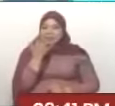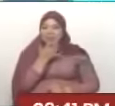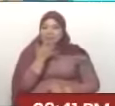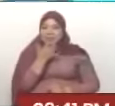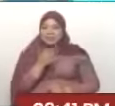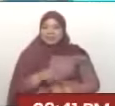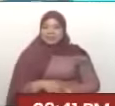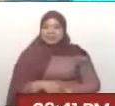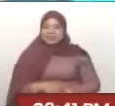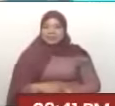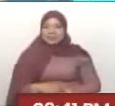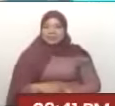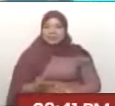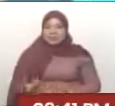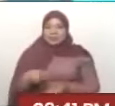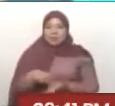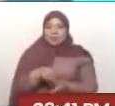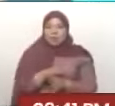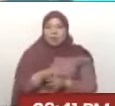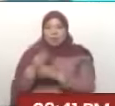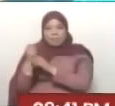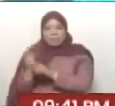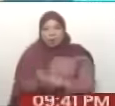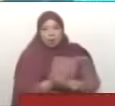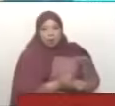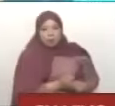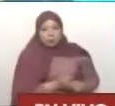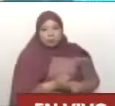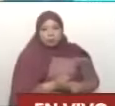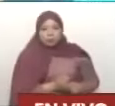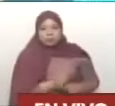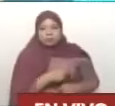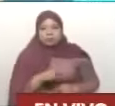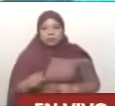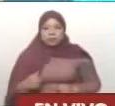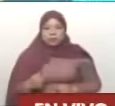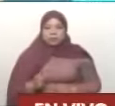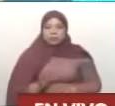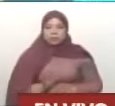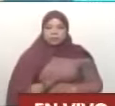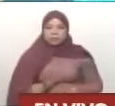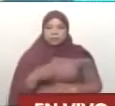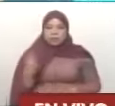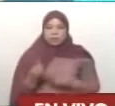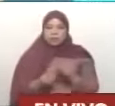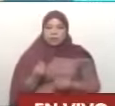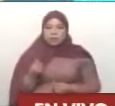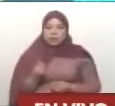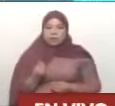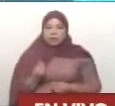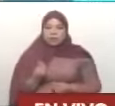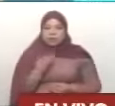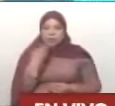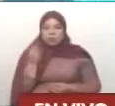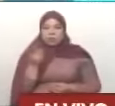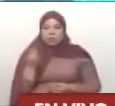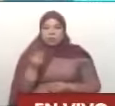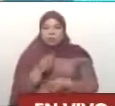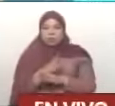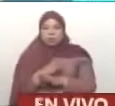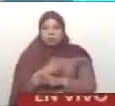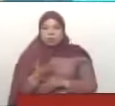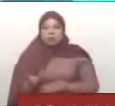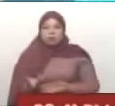Pelotique goma, si nosotros nos levantamos jugando pelotique goma. Nosotros. ¿Qué hacíamos cuando chamos? Jugar pelotique